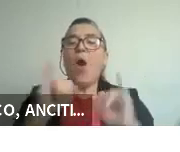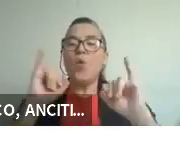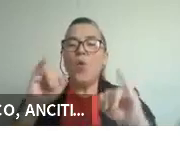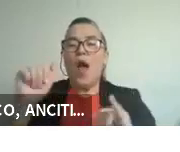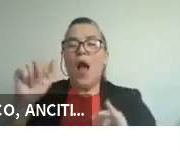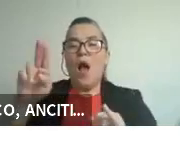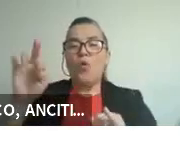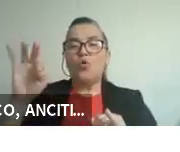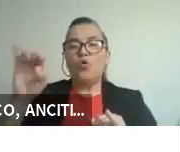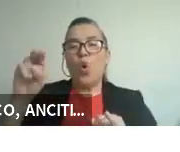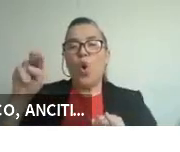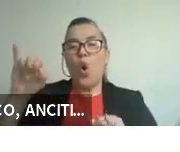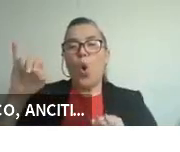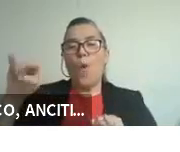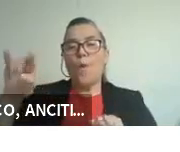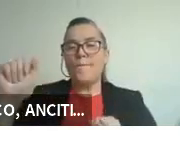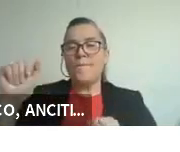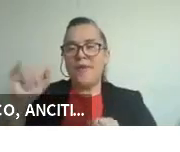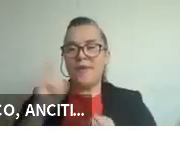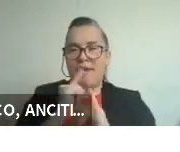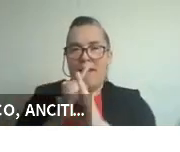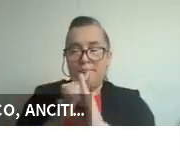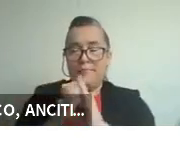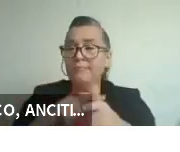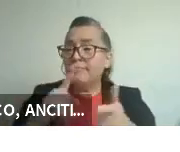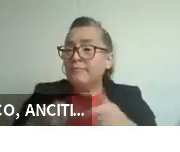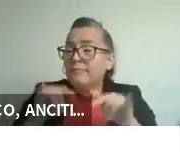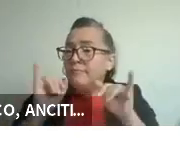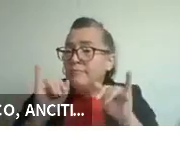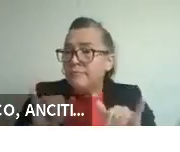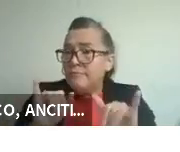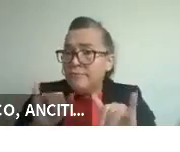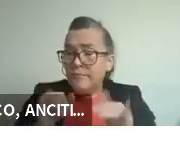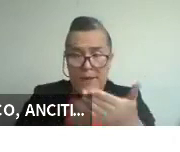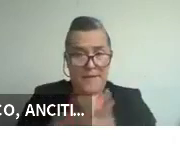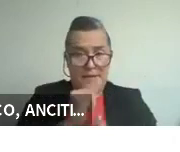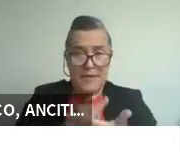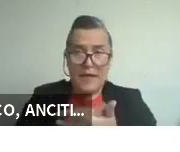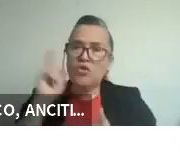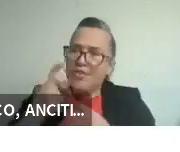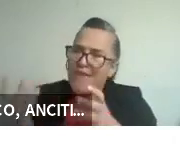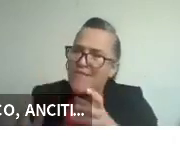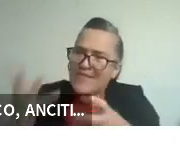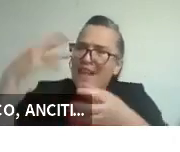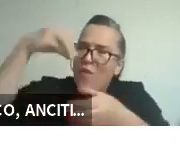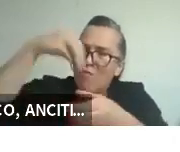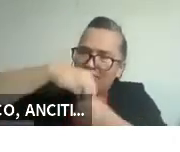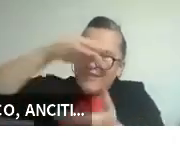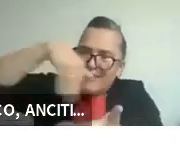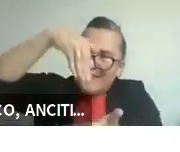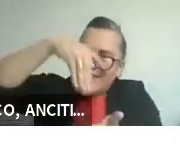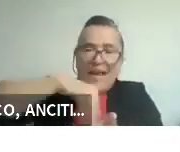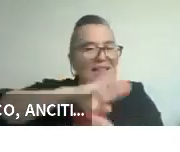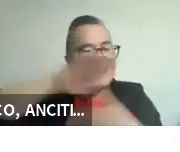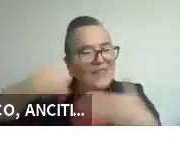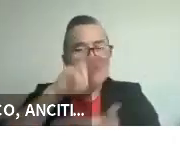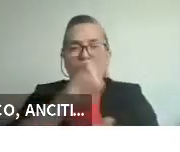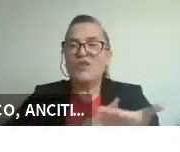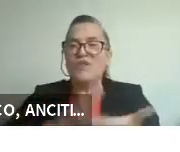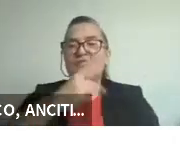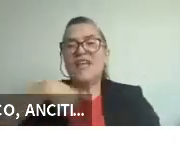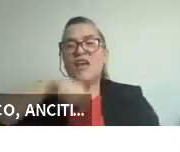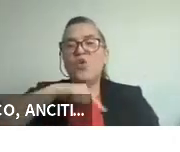de manera que vemos que la investigación definitivamente tiene que ser un componente central de las universidades en nuestro